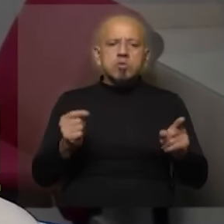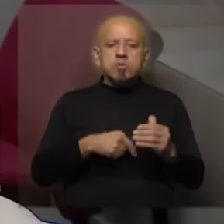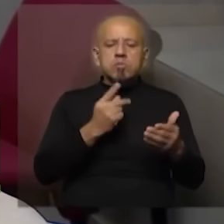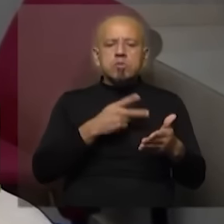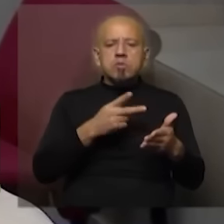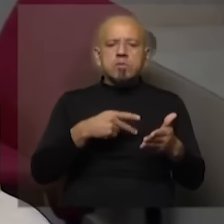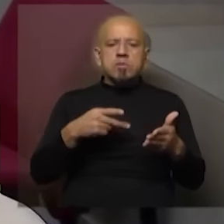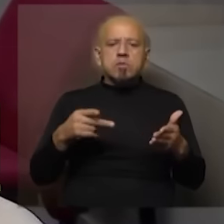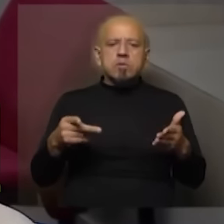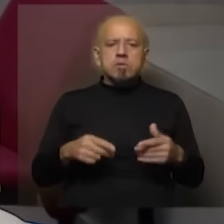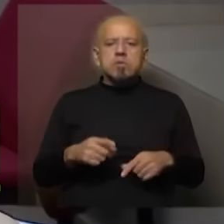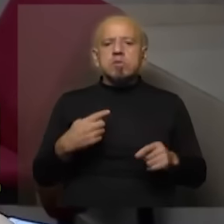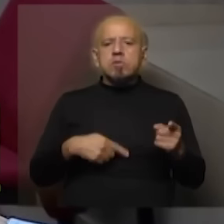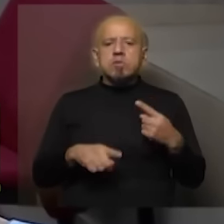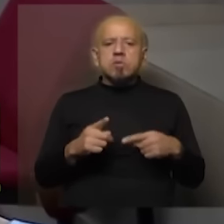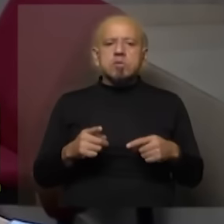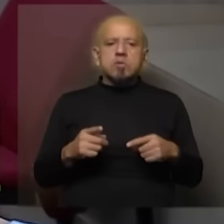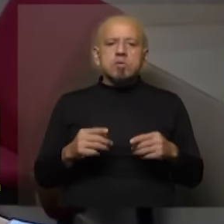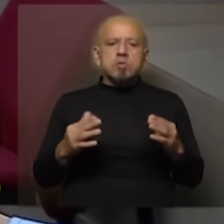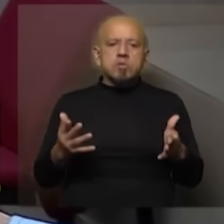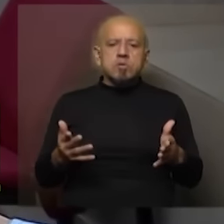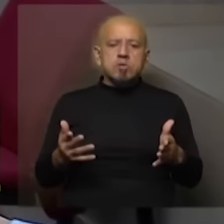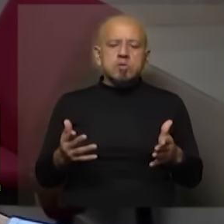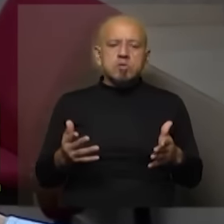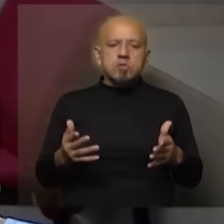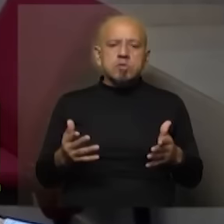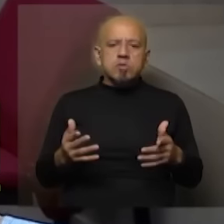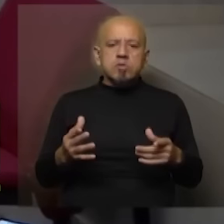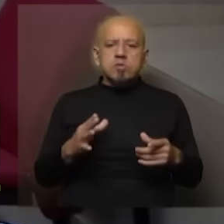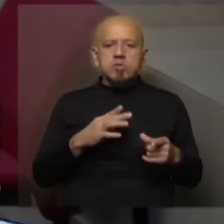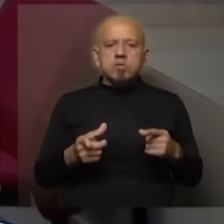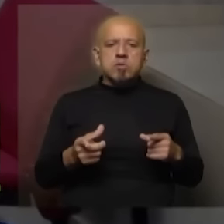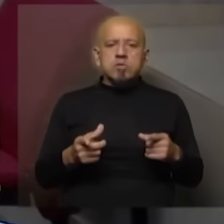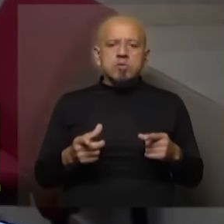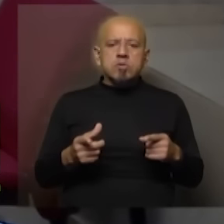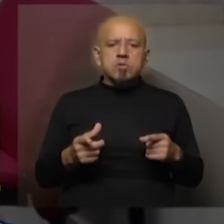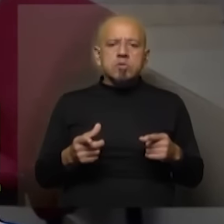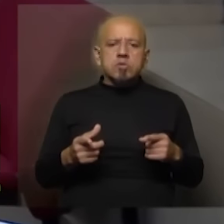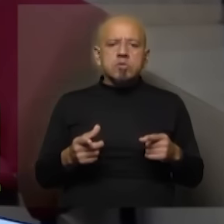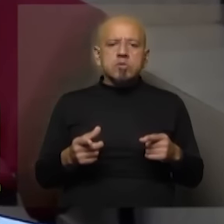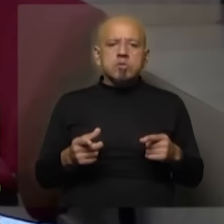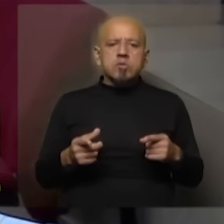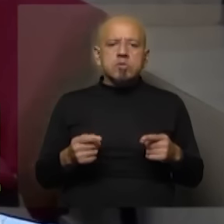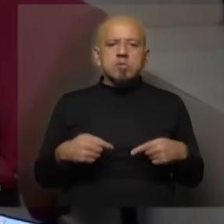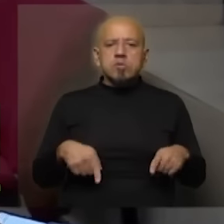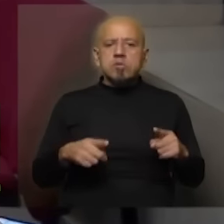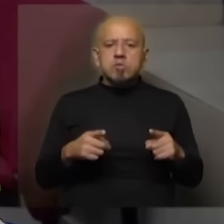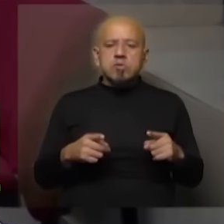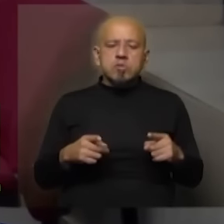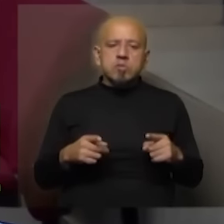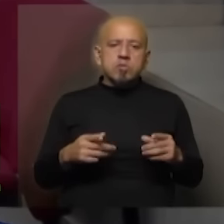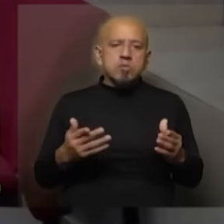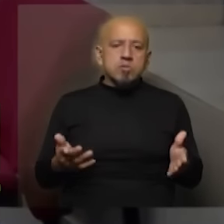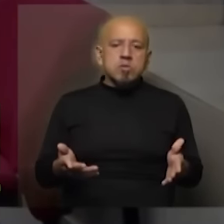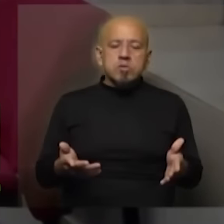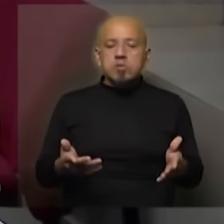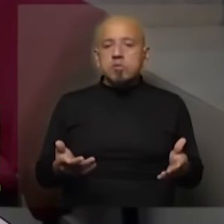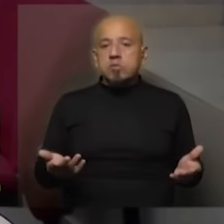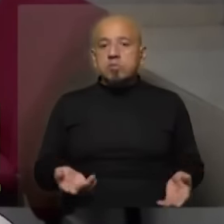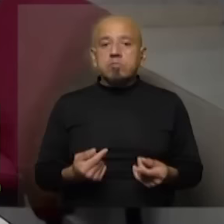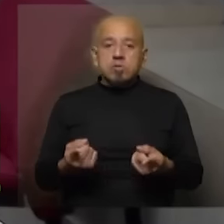y en cierta forma, bueno, con las necesidades que tiene la comunidad académica, es un monto muy